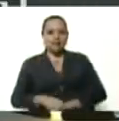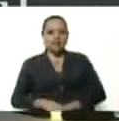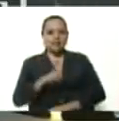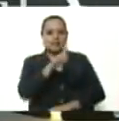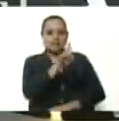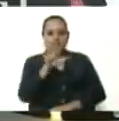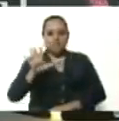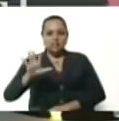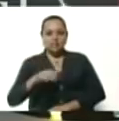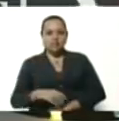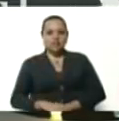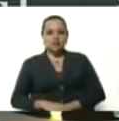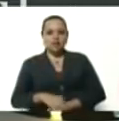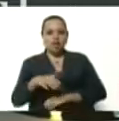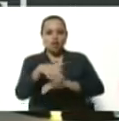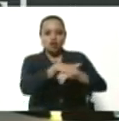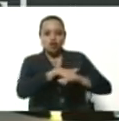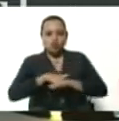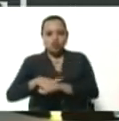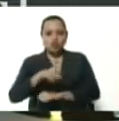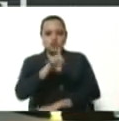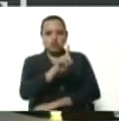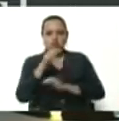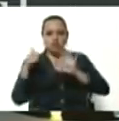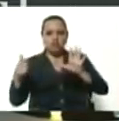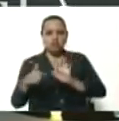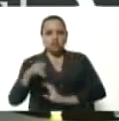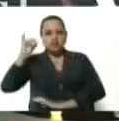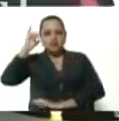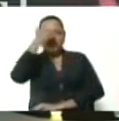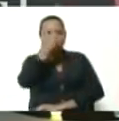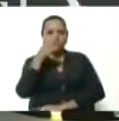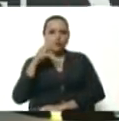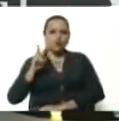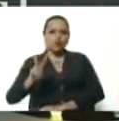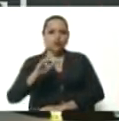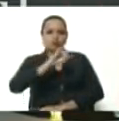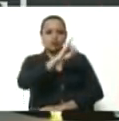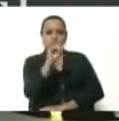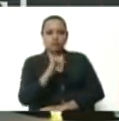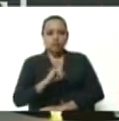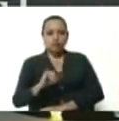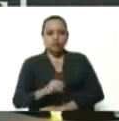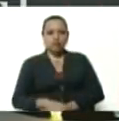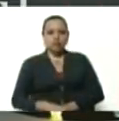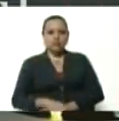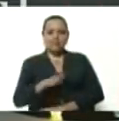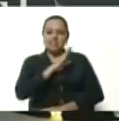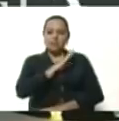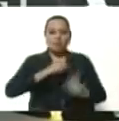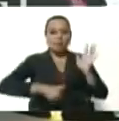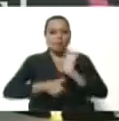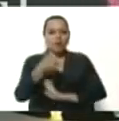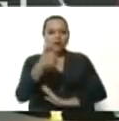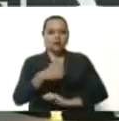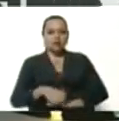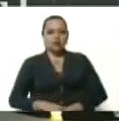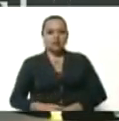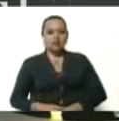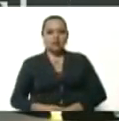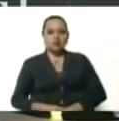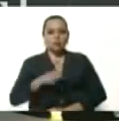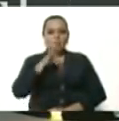15 casos, Trujillo 16, Yaracuy 2 y Zulia, que es el estado donde tenemos mayor número de casos, tenemos